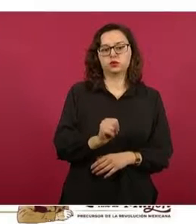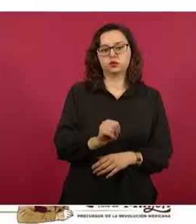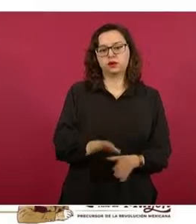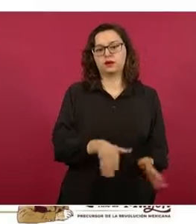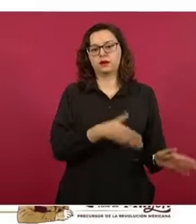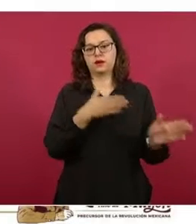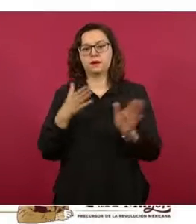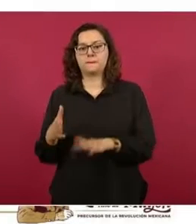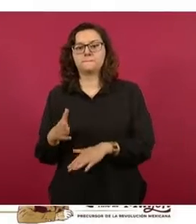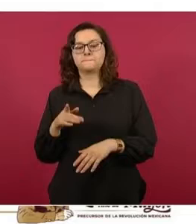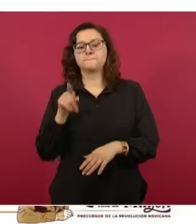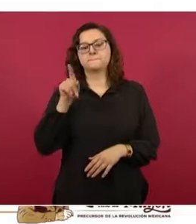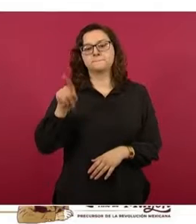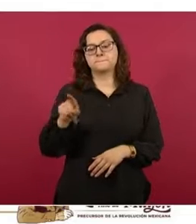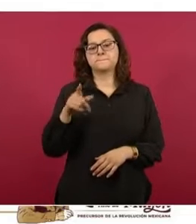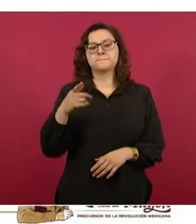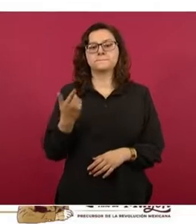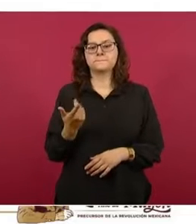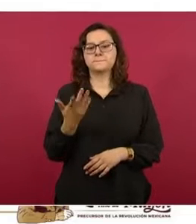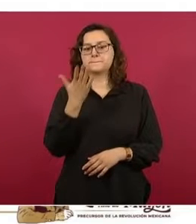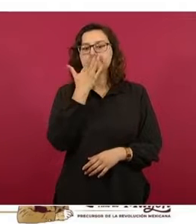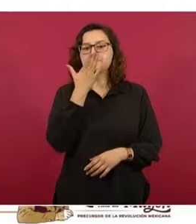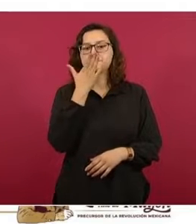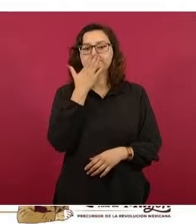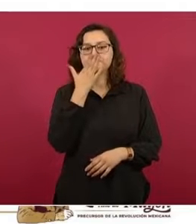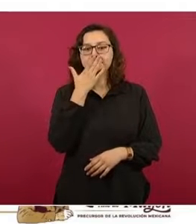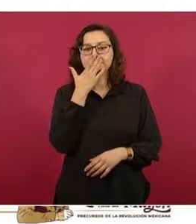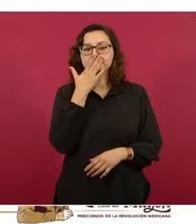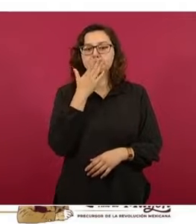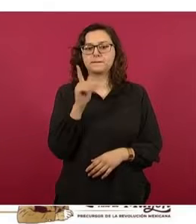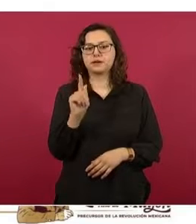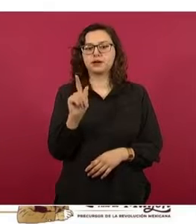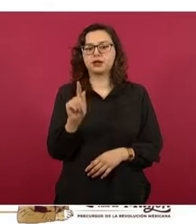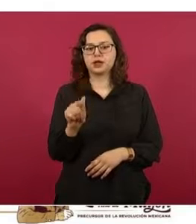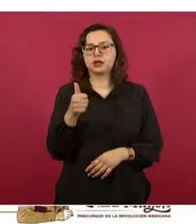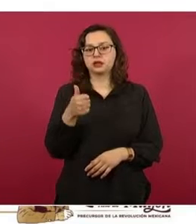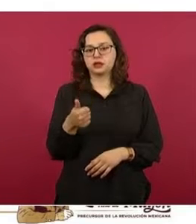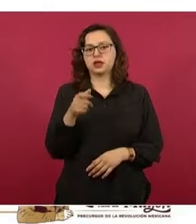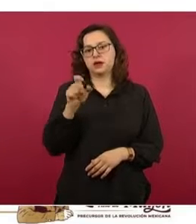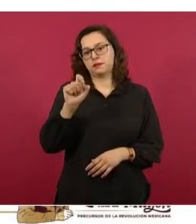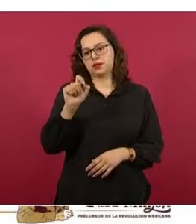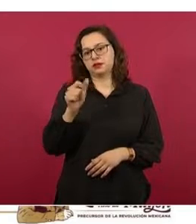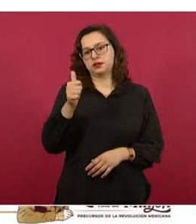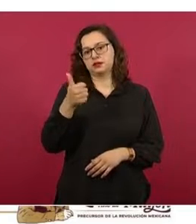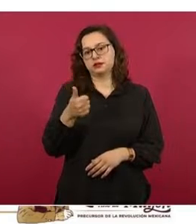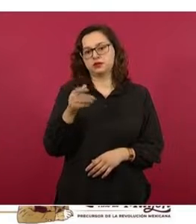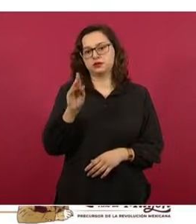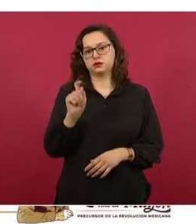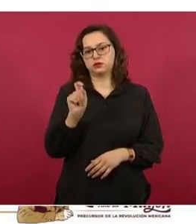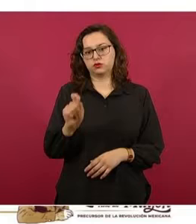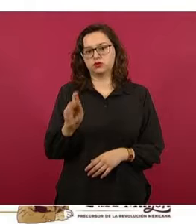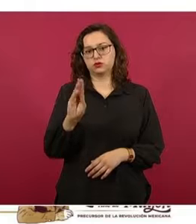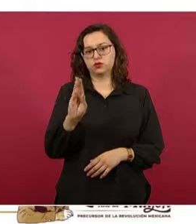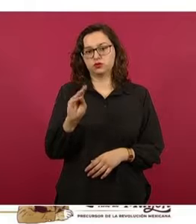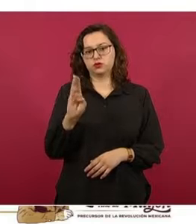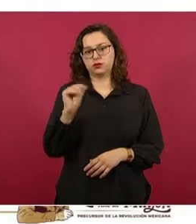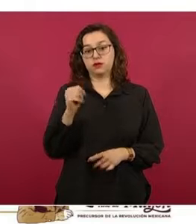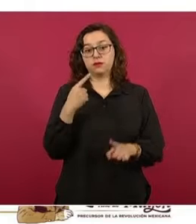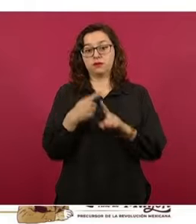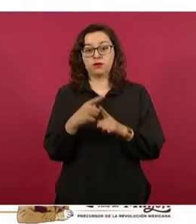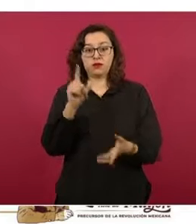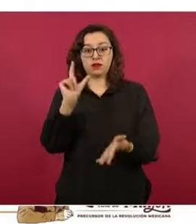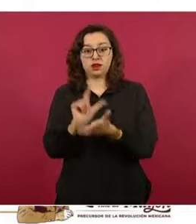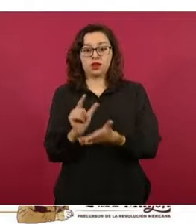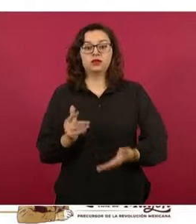Franquicia 76 en Hermosillo, Sonora, de las más caras para el diésel, 26.99 el litro,